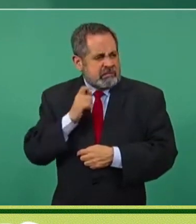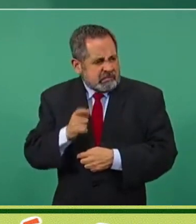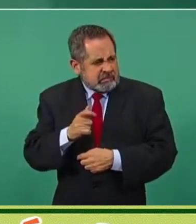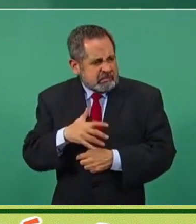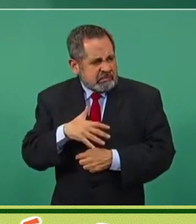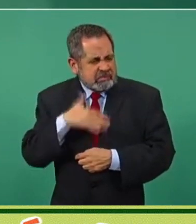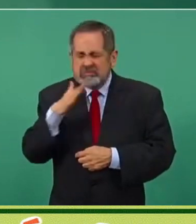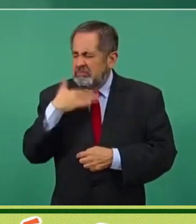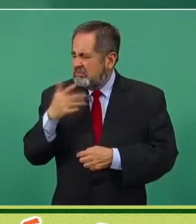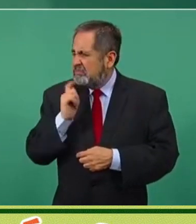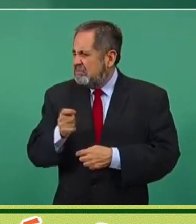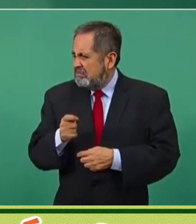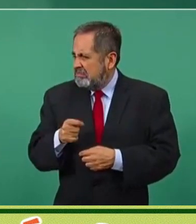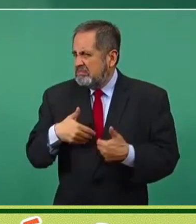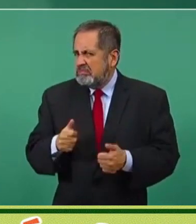No hay.